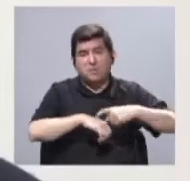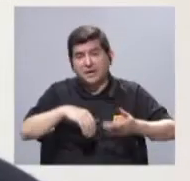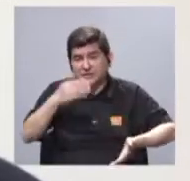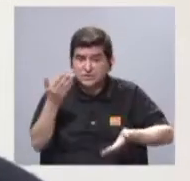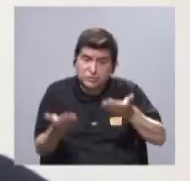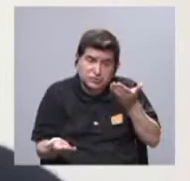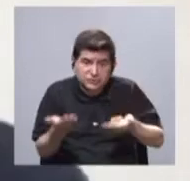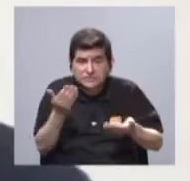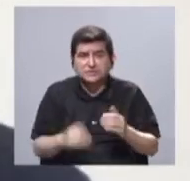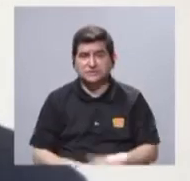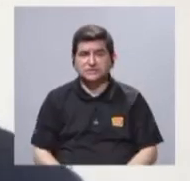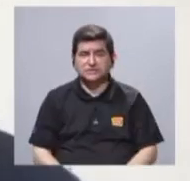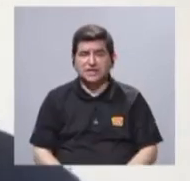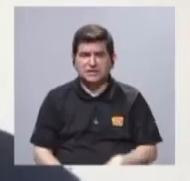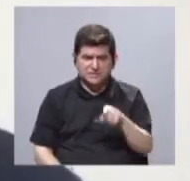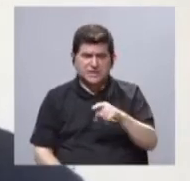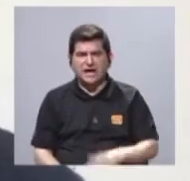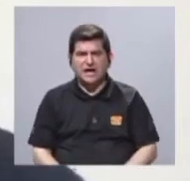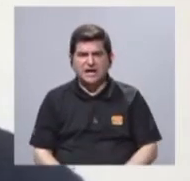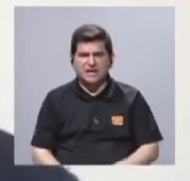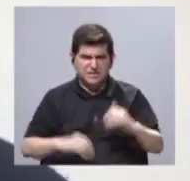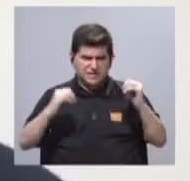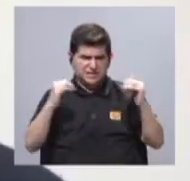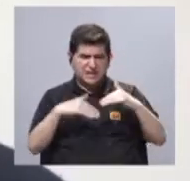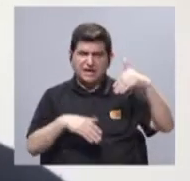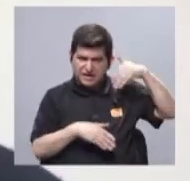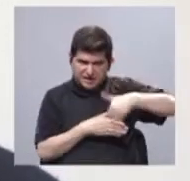bien recuerda, tuvo episodios de